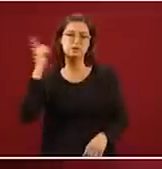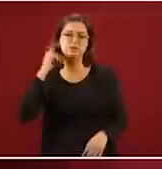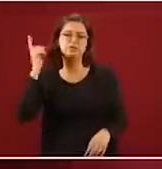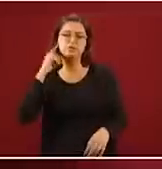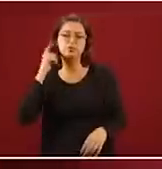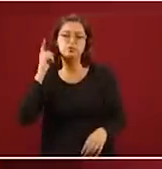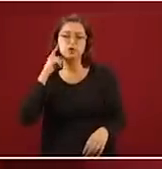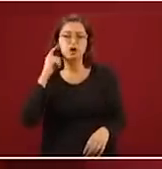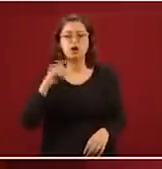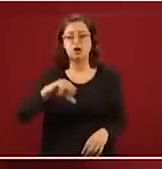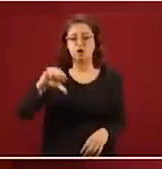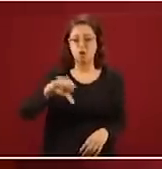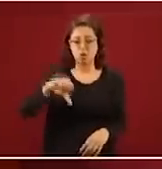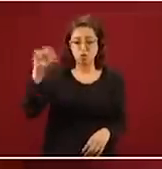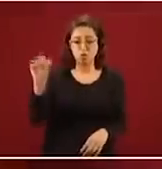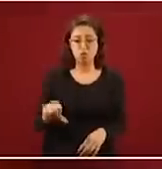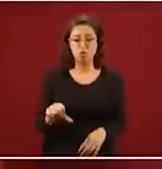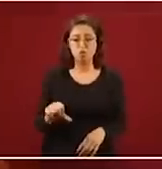que hoy